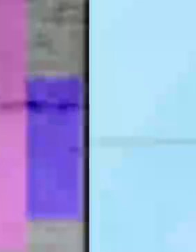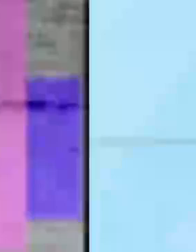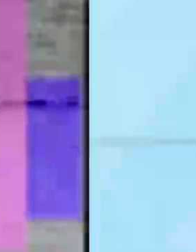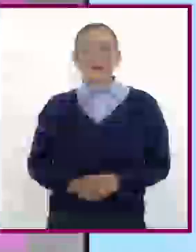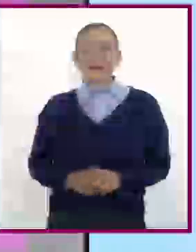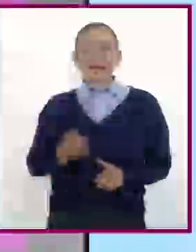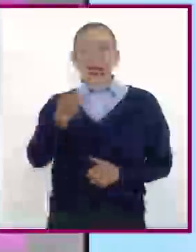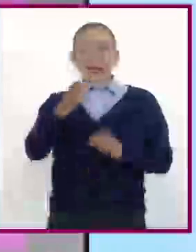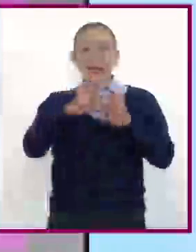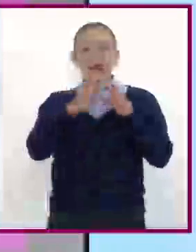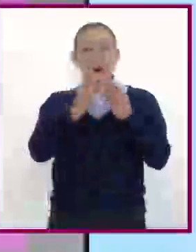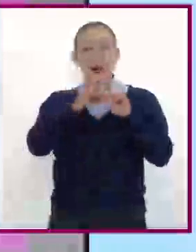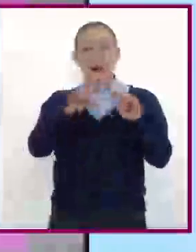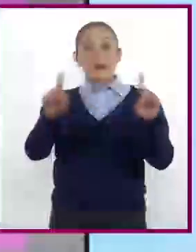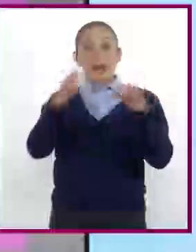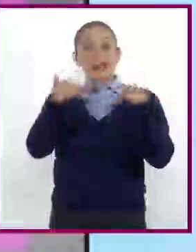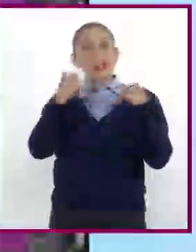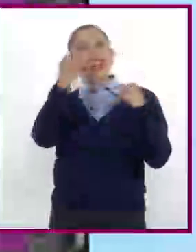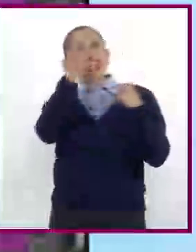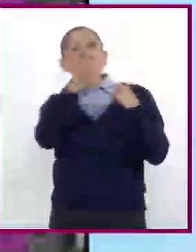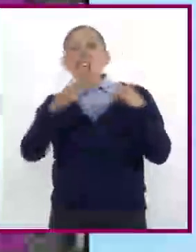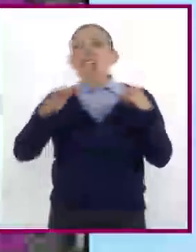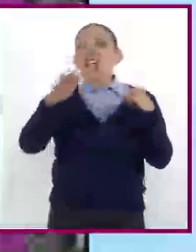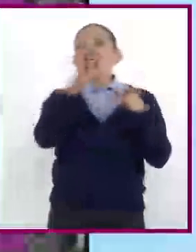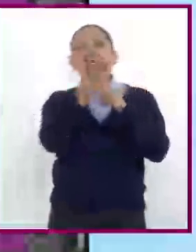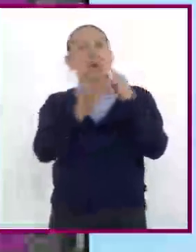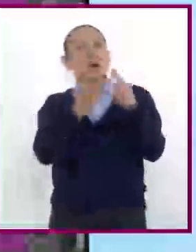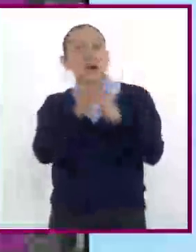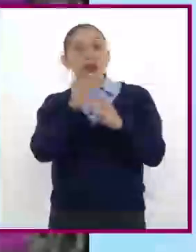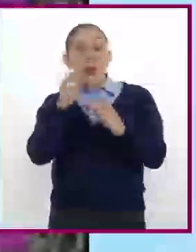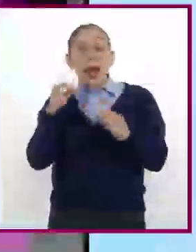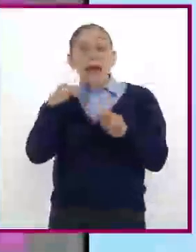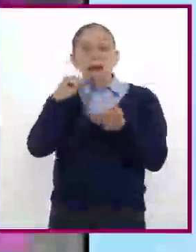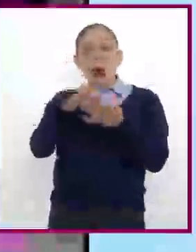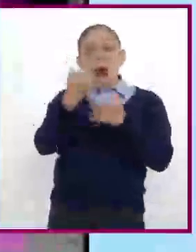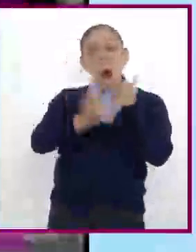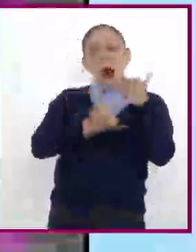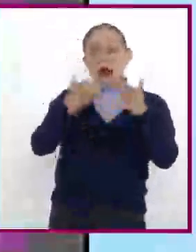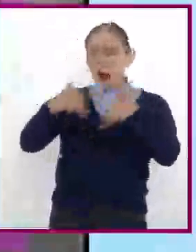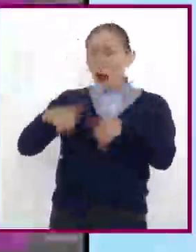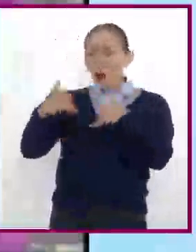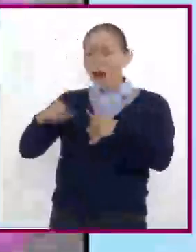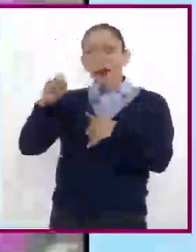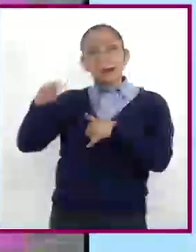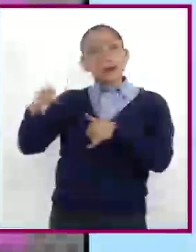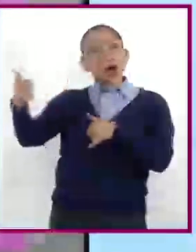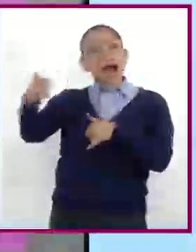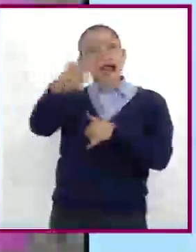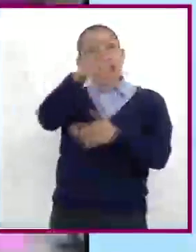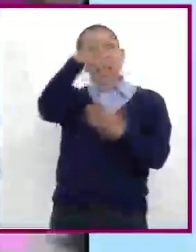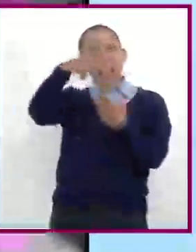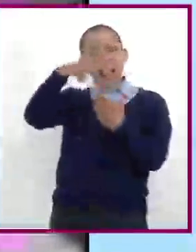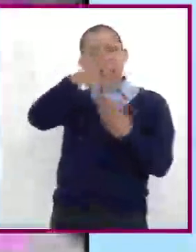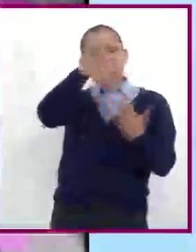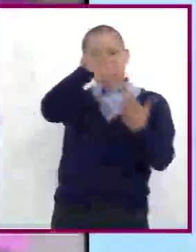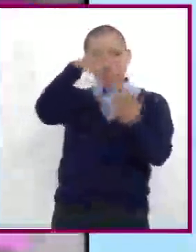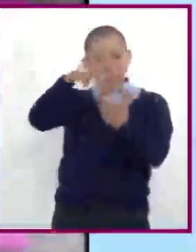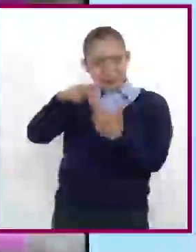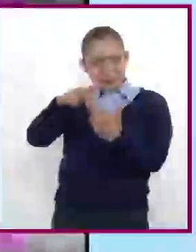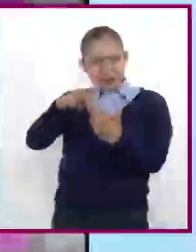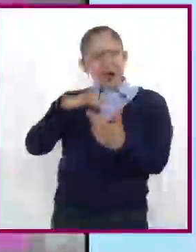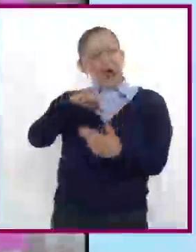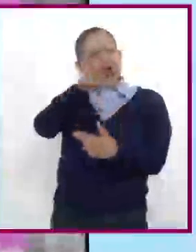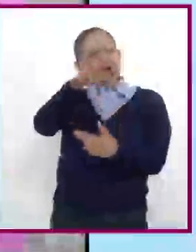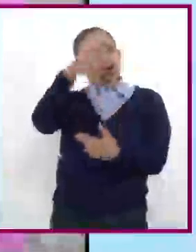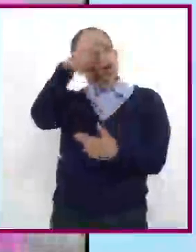Estas formas diferentes de comprender el mundo también se reflejan en los juegos y juguetes propios de cada región. ¿Te has